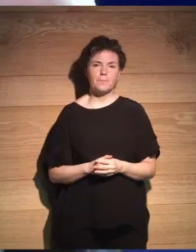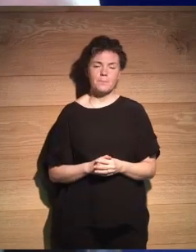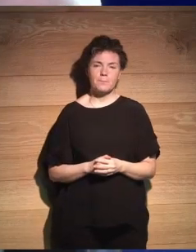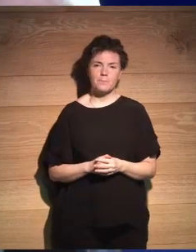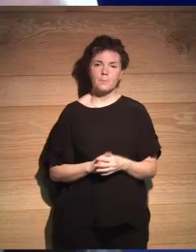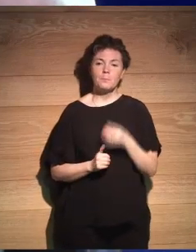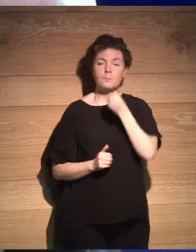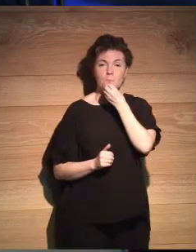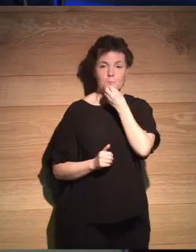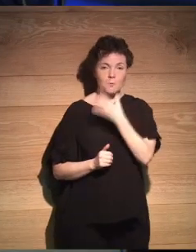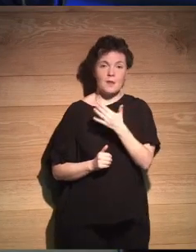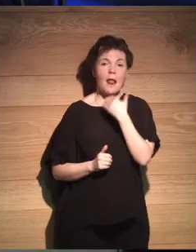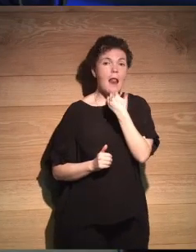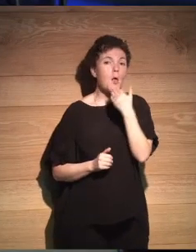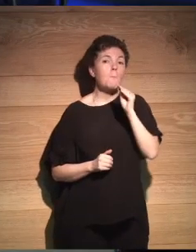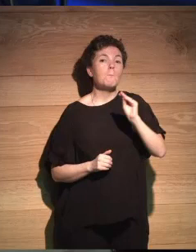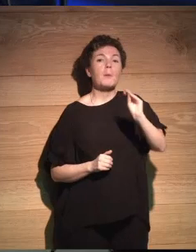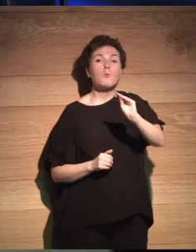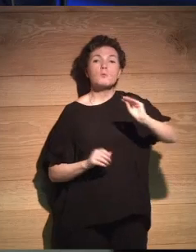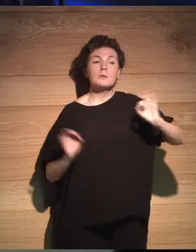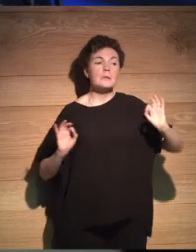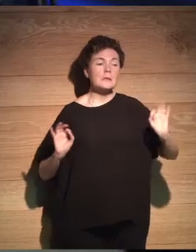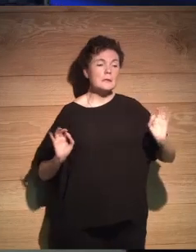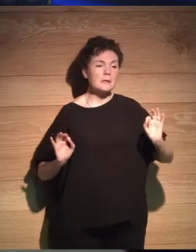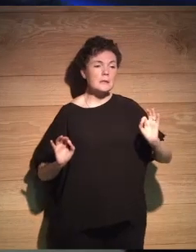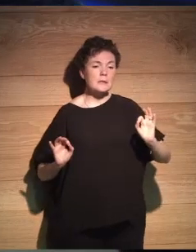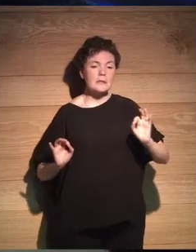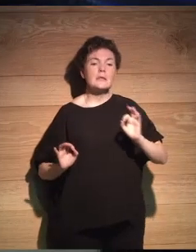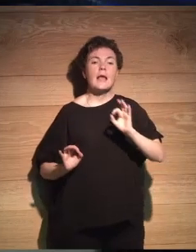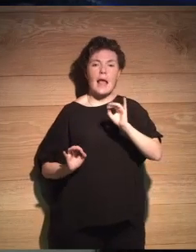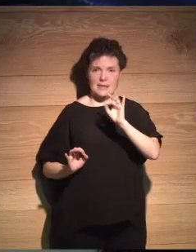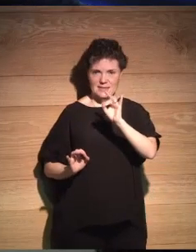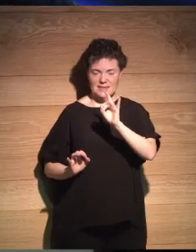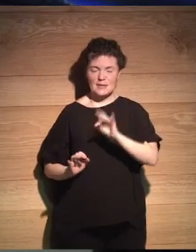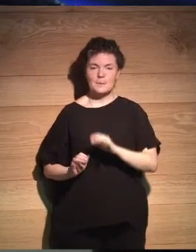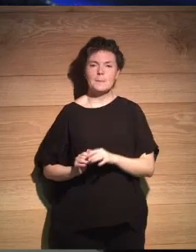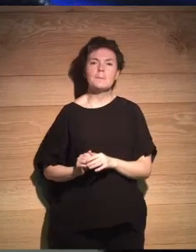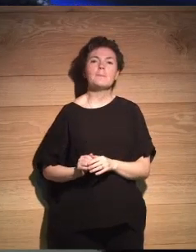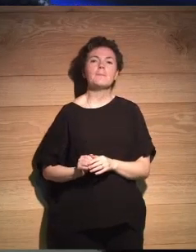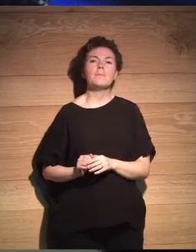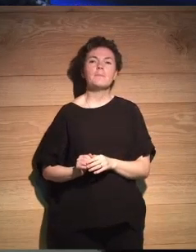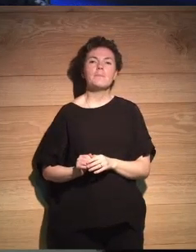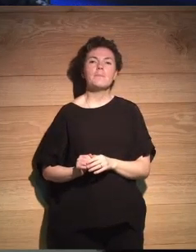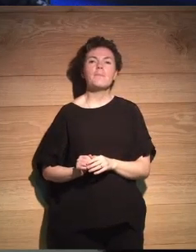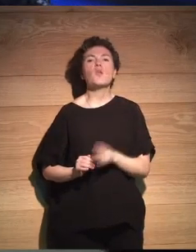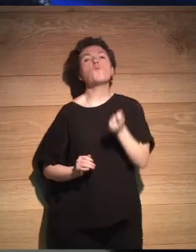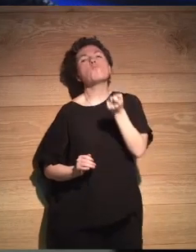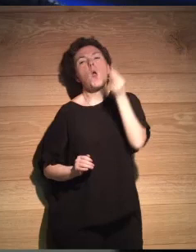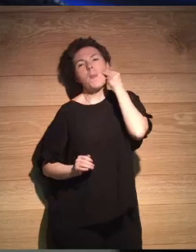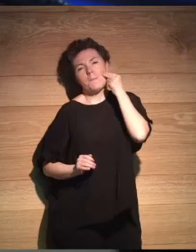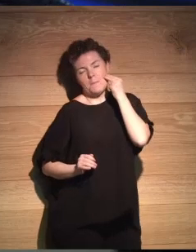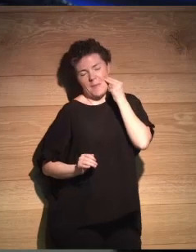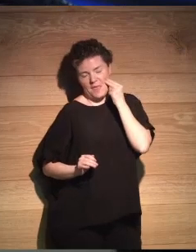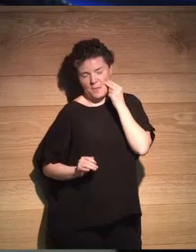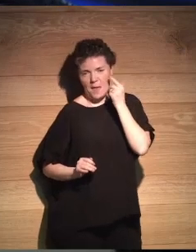Muy bien, pues si nadie tiene más preguntas que hacer, pues al vuelo. Me da un poco de miedo,